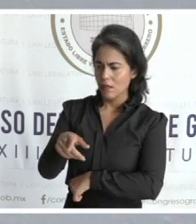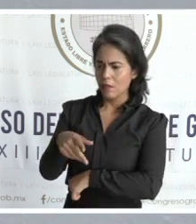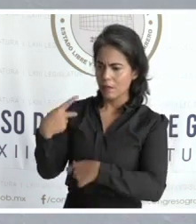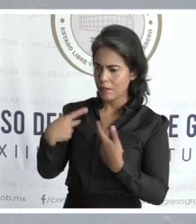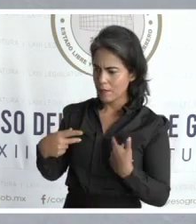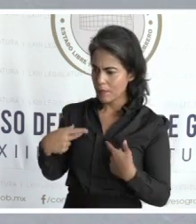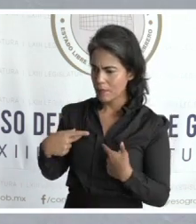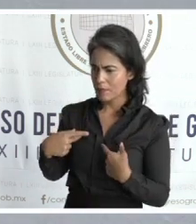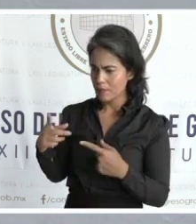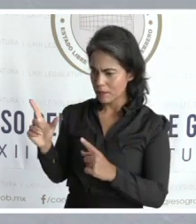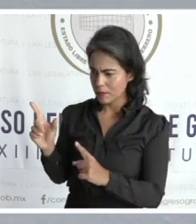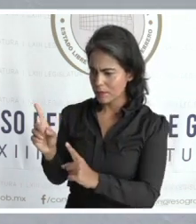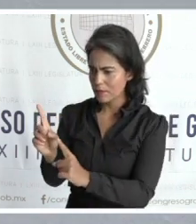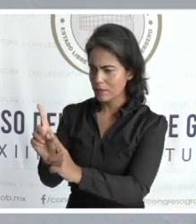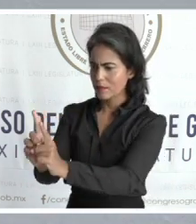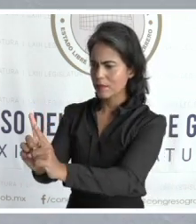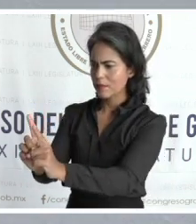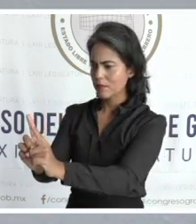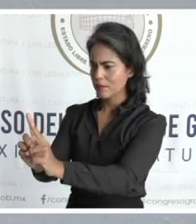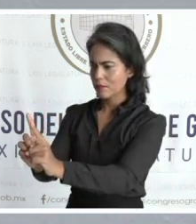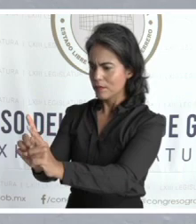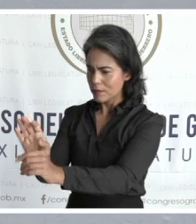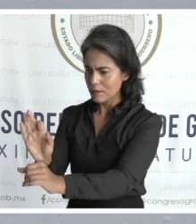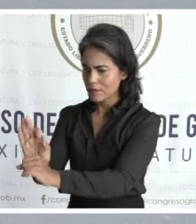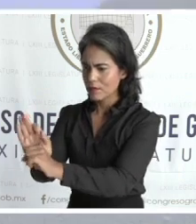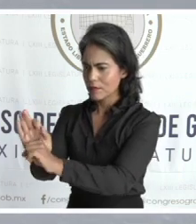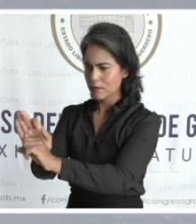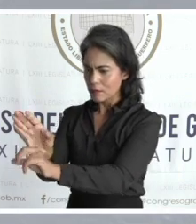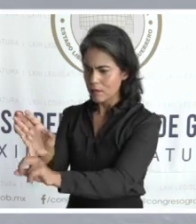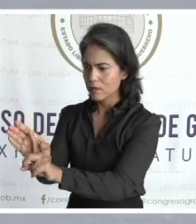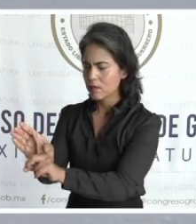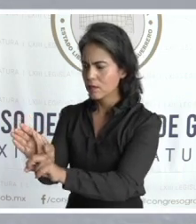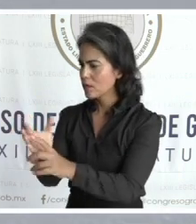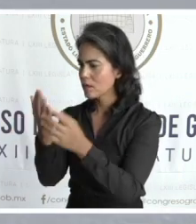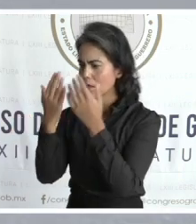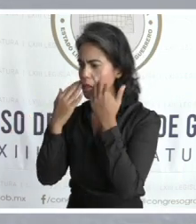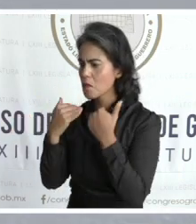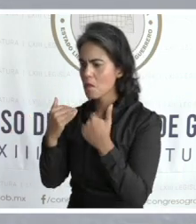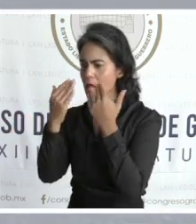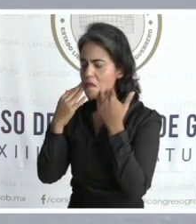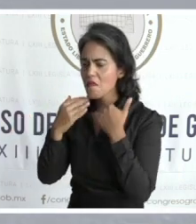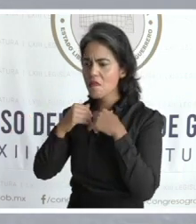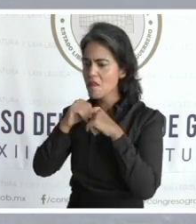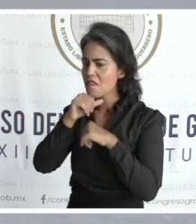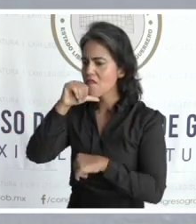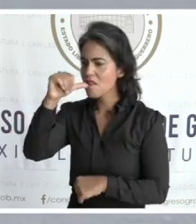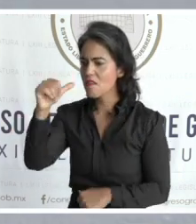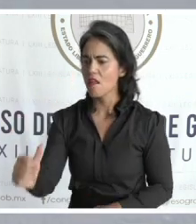su familia que pudieran advertir a tiempo de la violencia